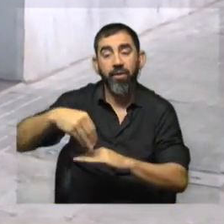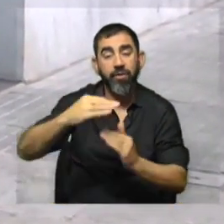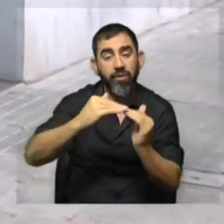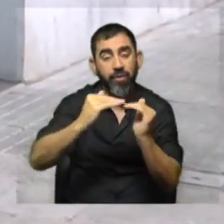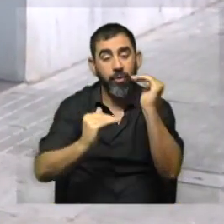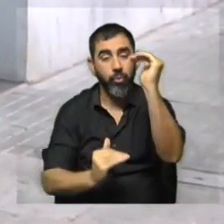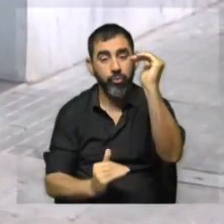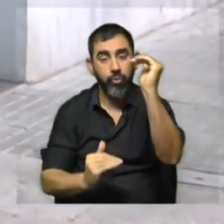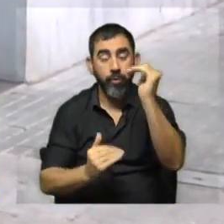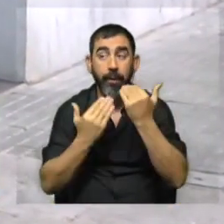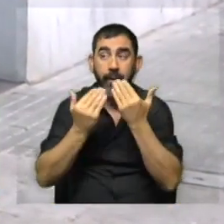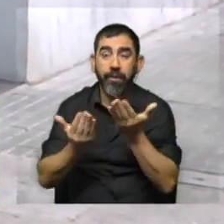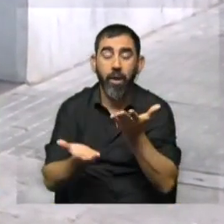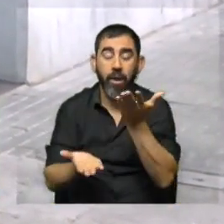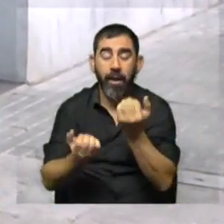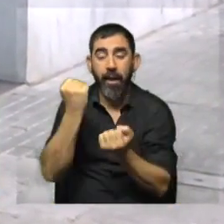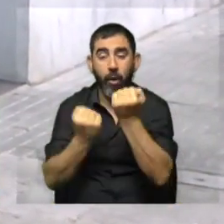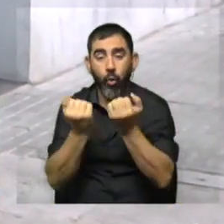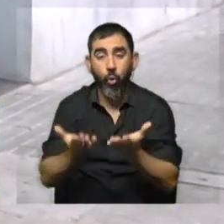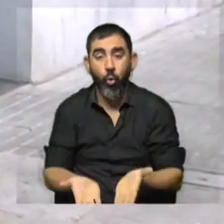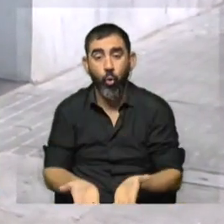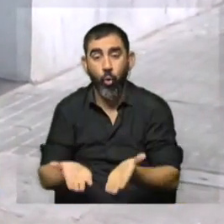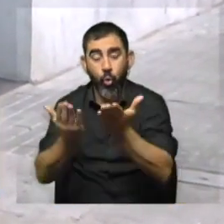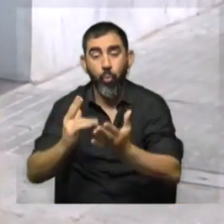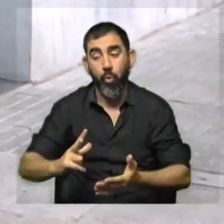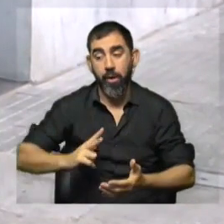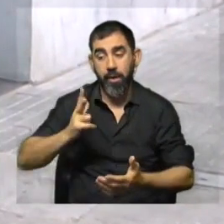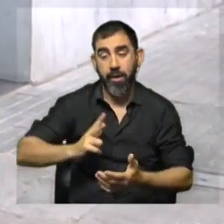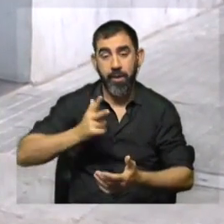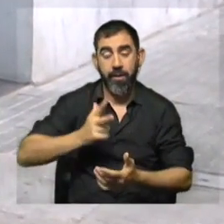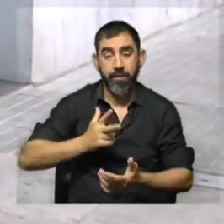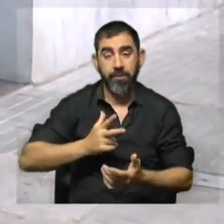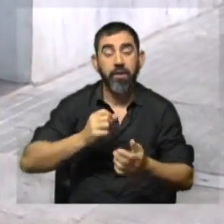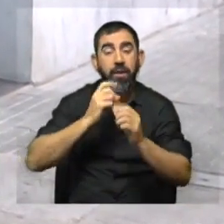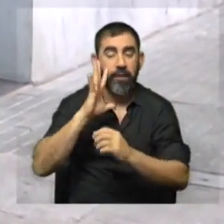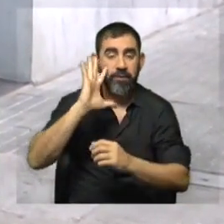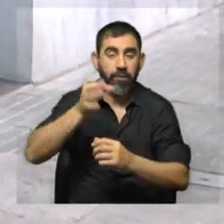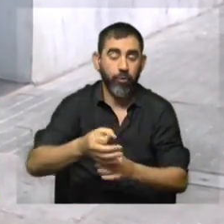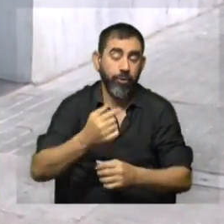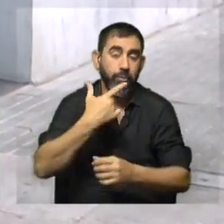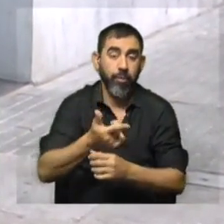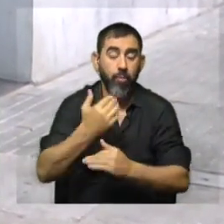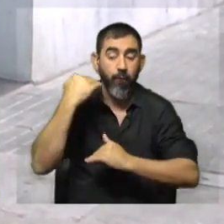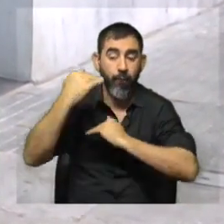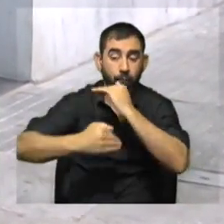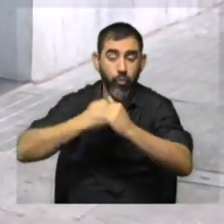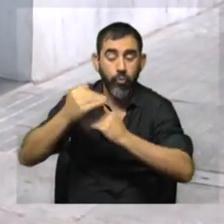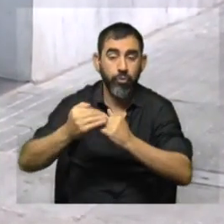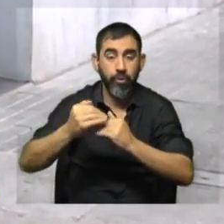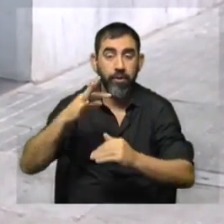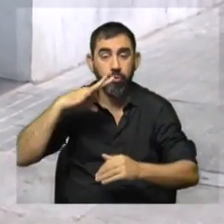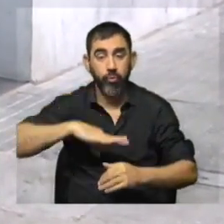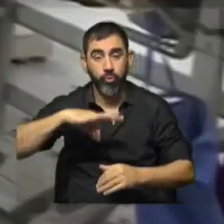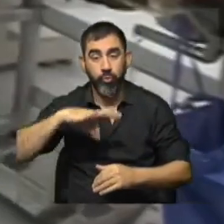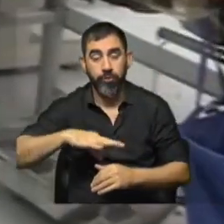en los frutos del crecimiento económico, la riqueza que se está generando, que se puede ver, por ejemplo, en la evolución de la masa